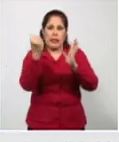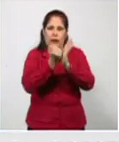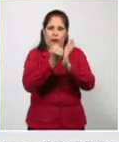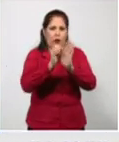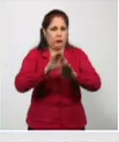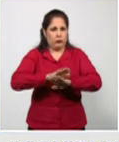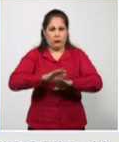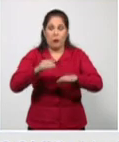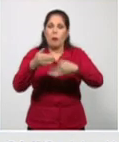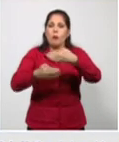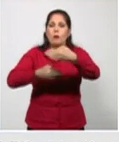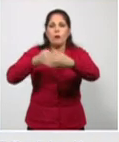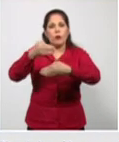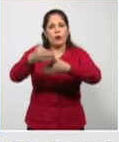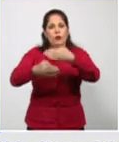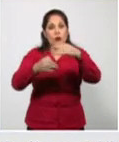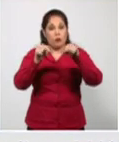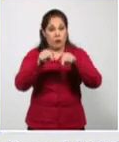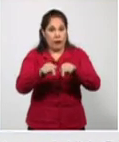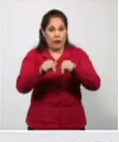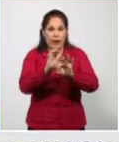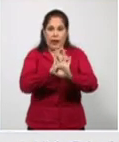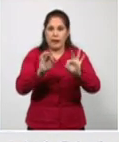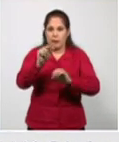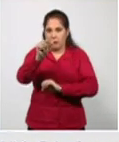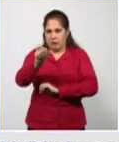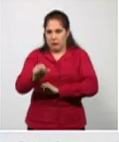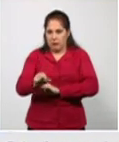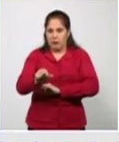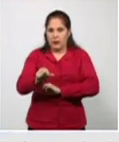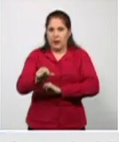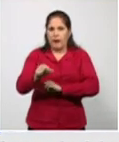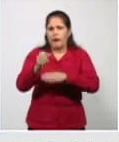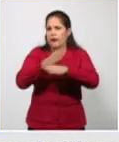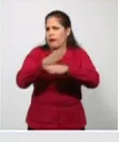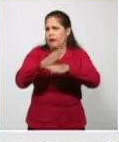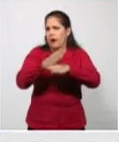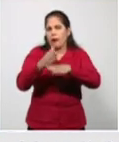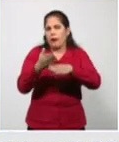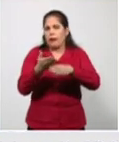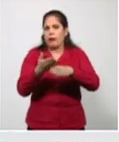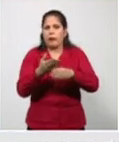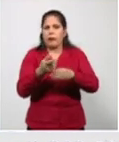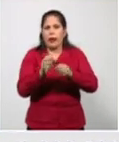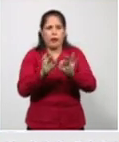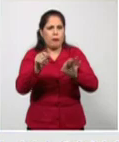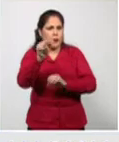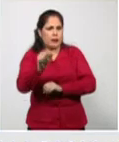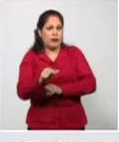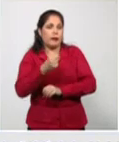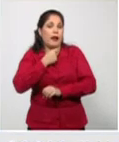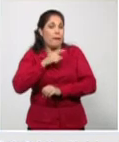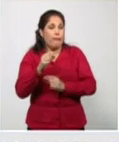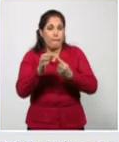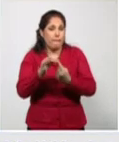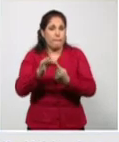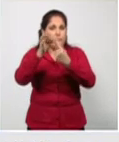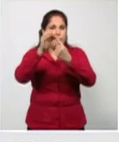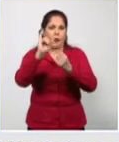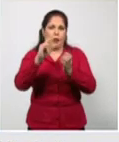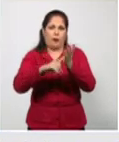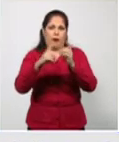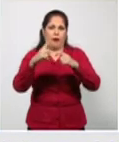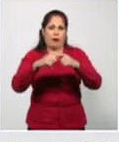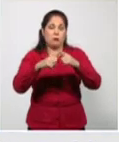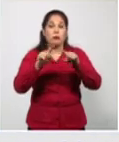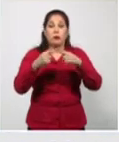un proceso en el cual especialistas sobre todo del IPK, que son los compañeros que más han